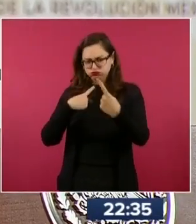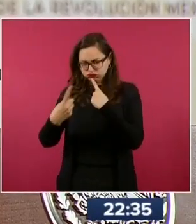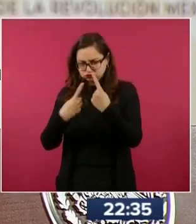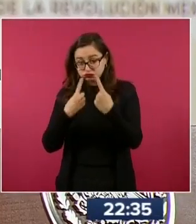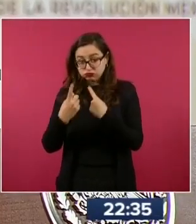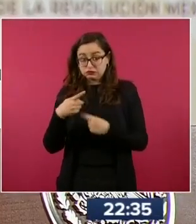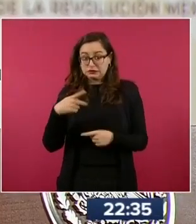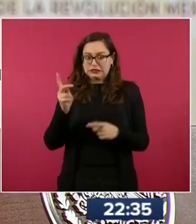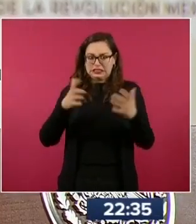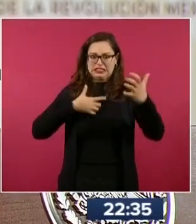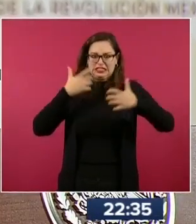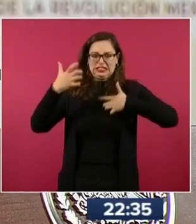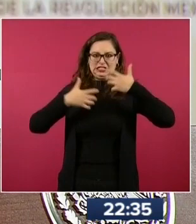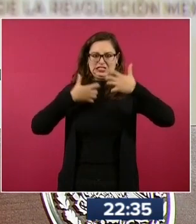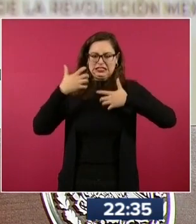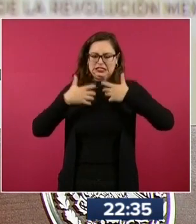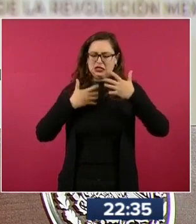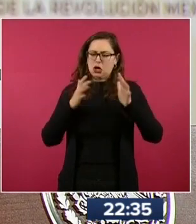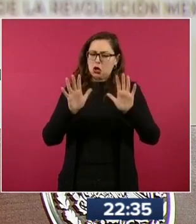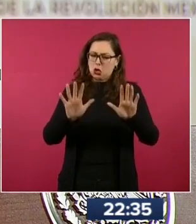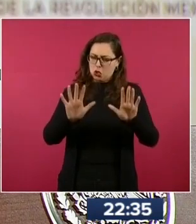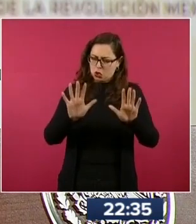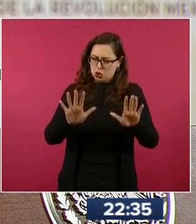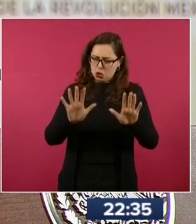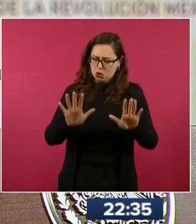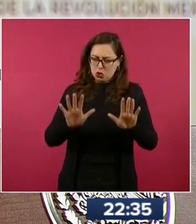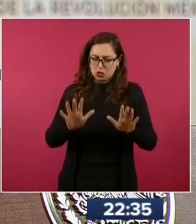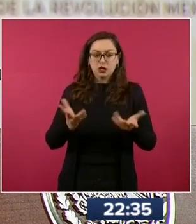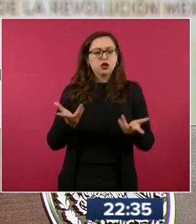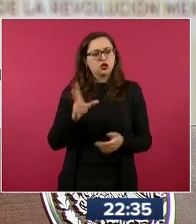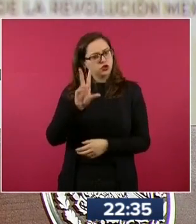Este, que no hayan agresiones.